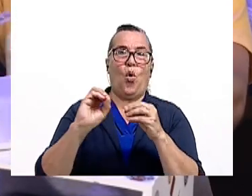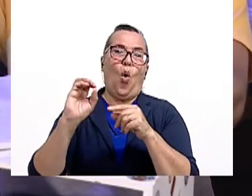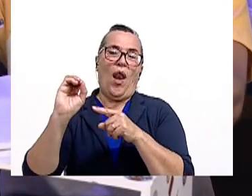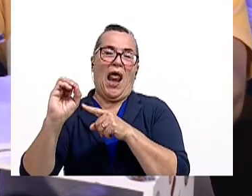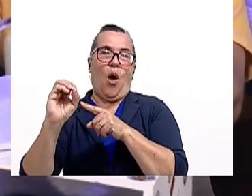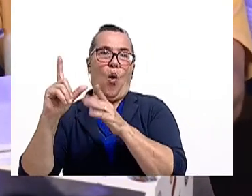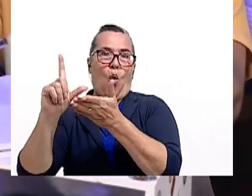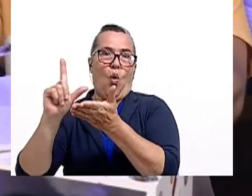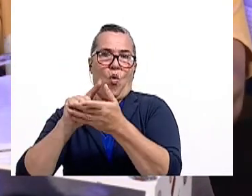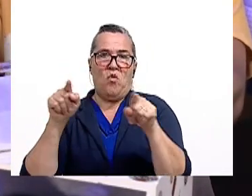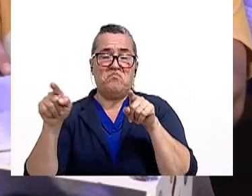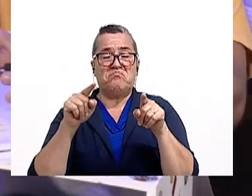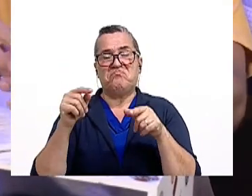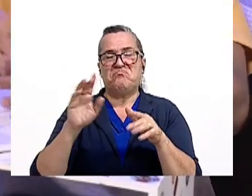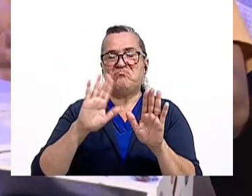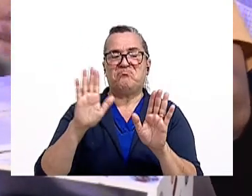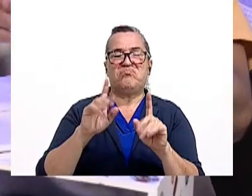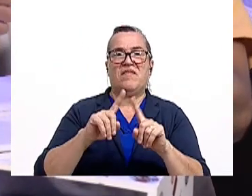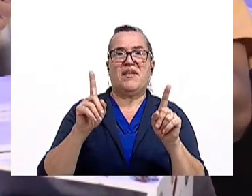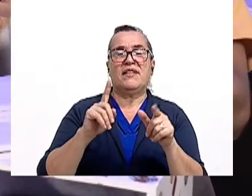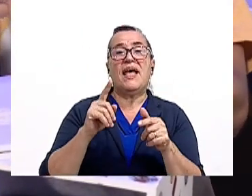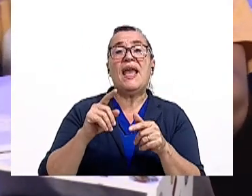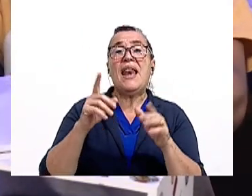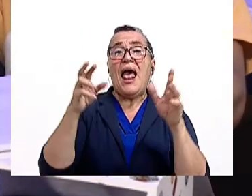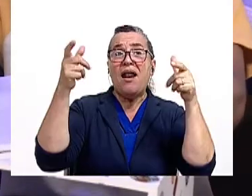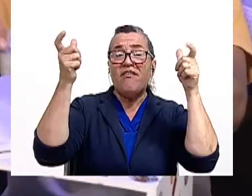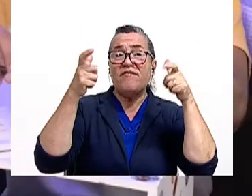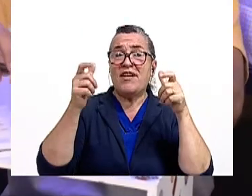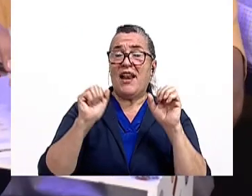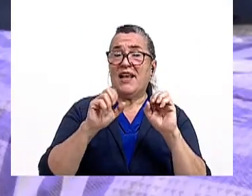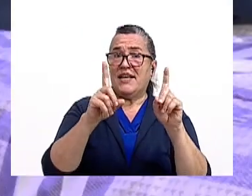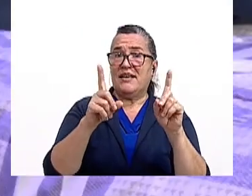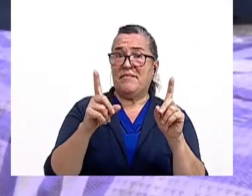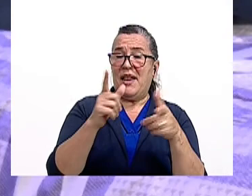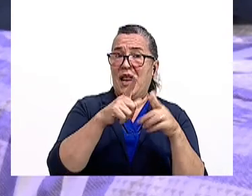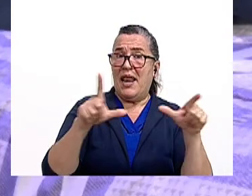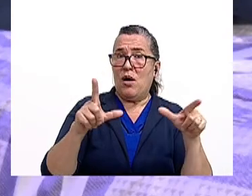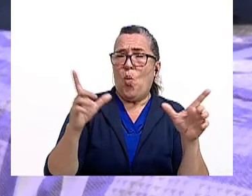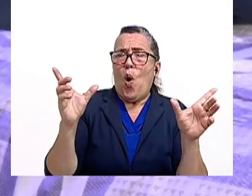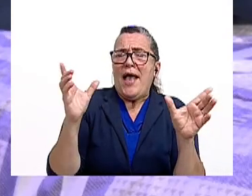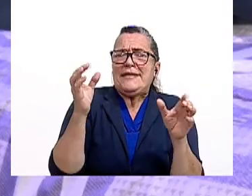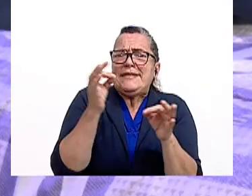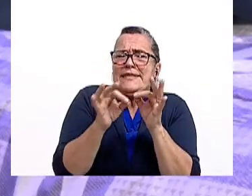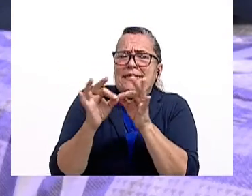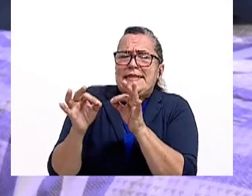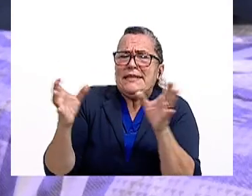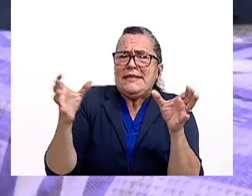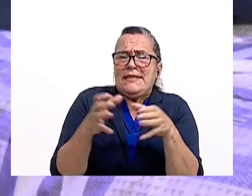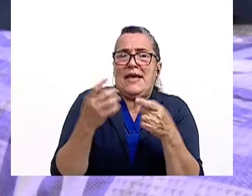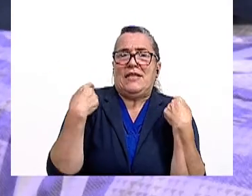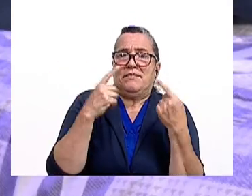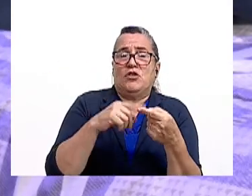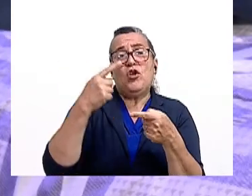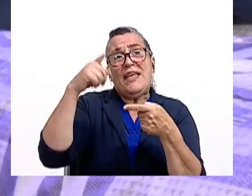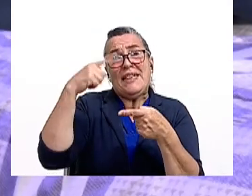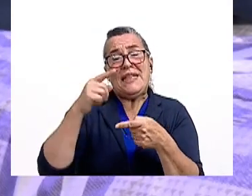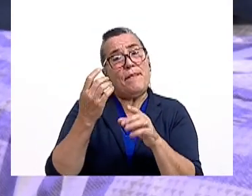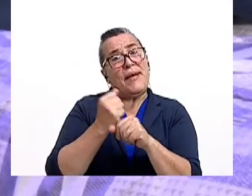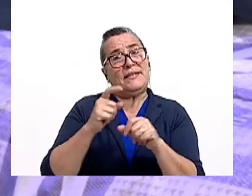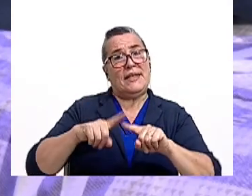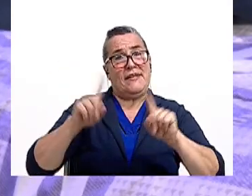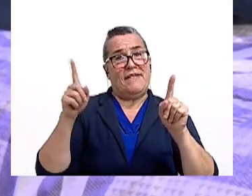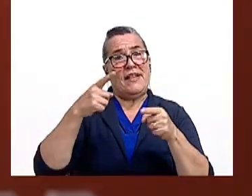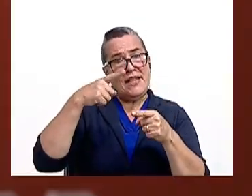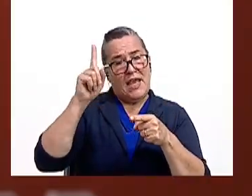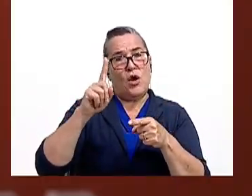según la Real Academia de la Lengua, trata de simplificar al máximo el español. Y las tildes se utilizan para diferenciar palabras o darle el